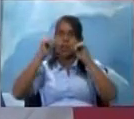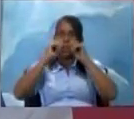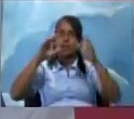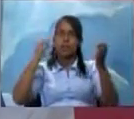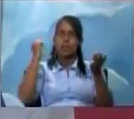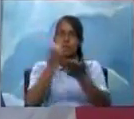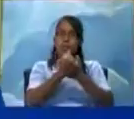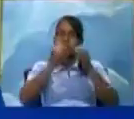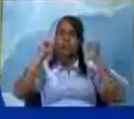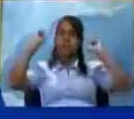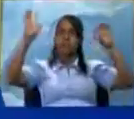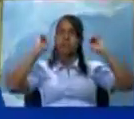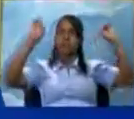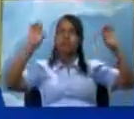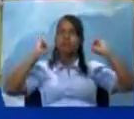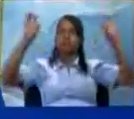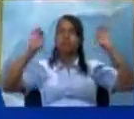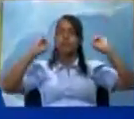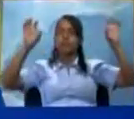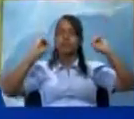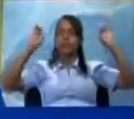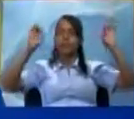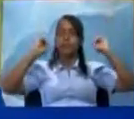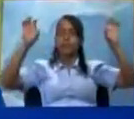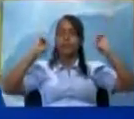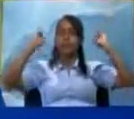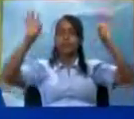bendiga, que Dios les guarde. Yeah.